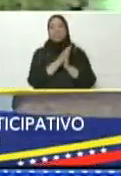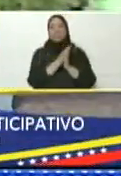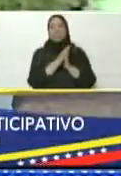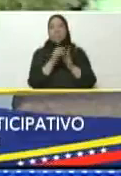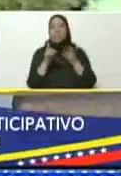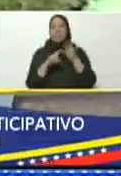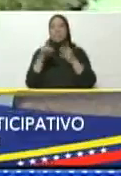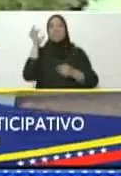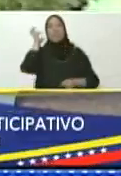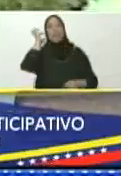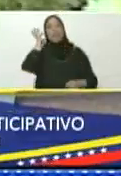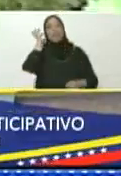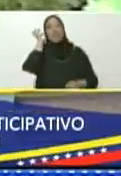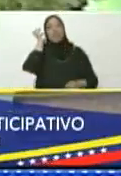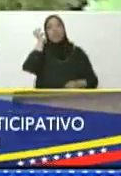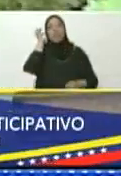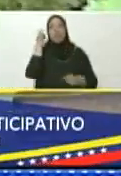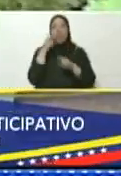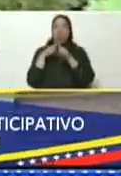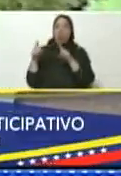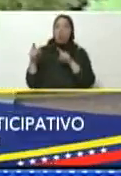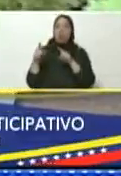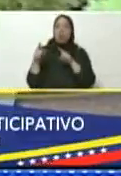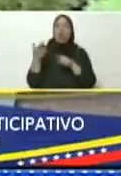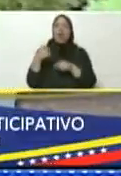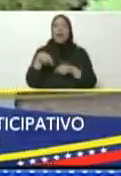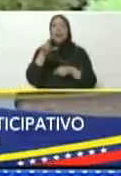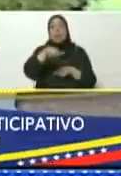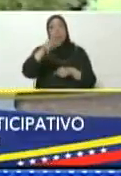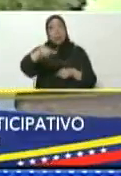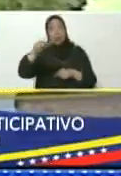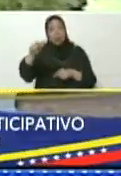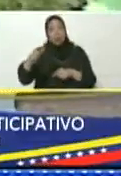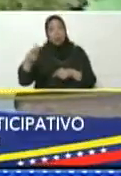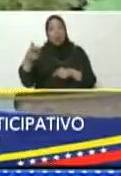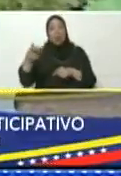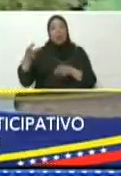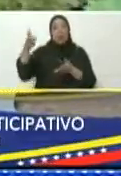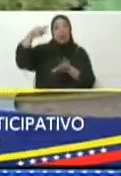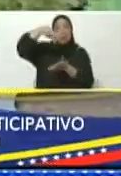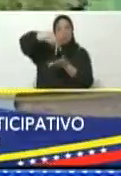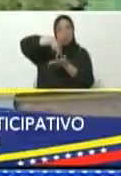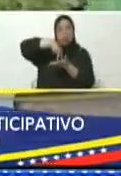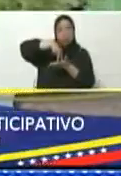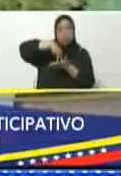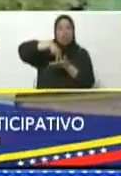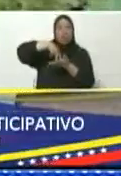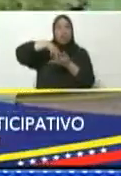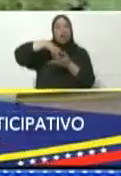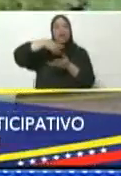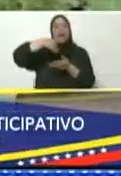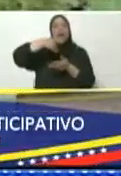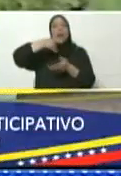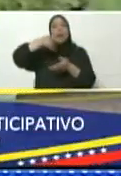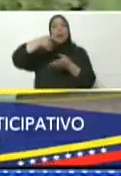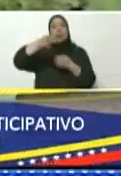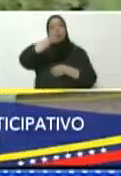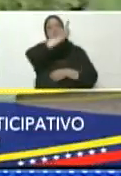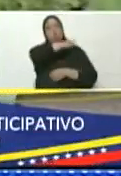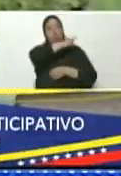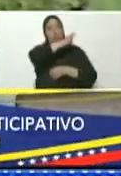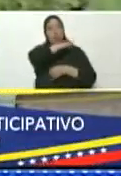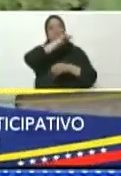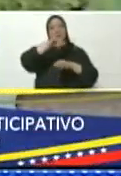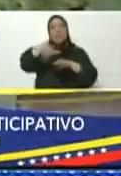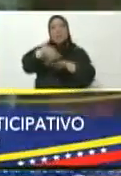Mari Moreno, de Lagunita y Palma, jefa. Jefa de la otra sector, Lagunita y Palma, María